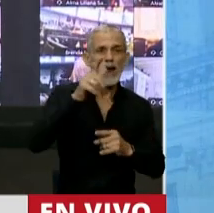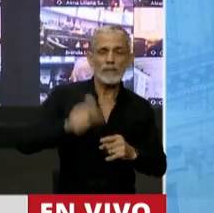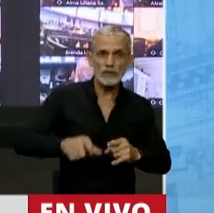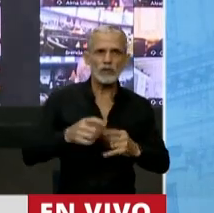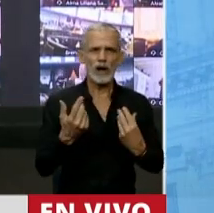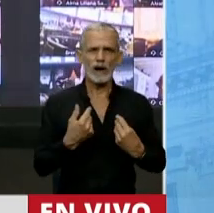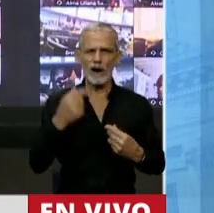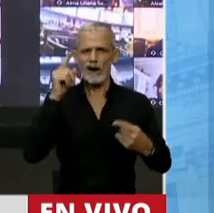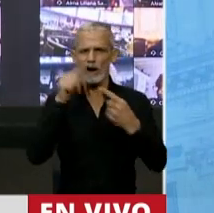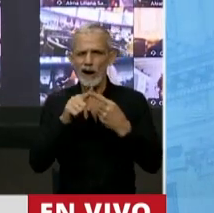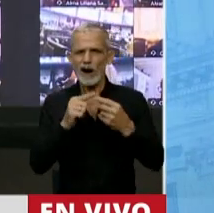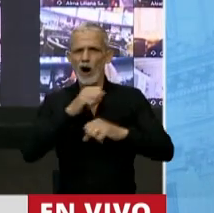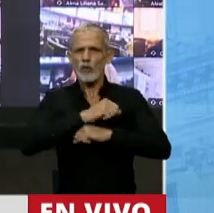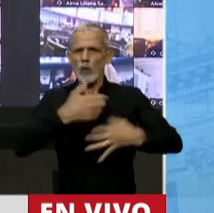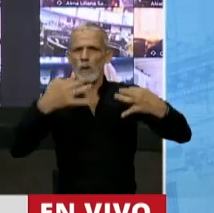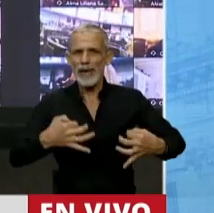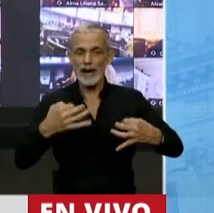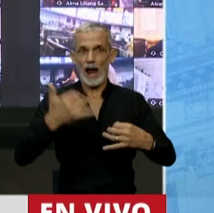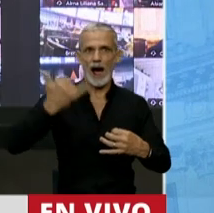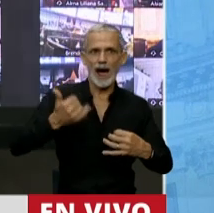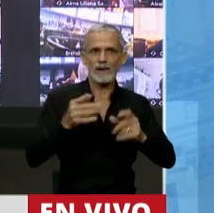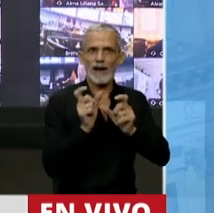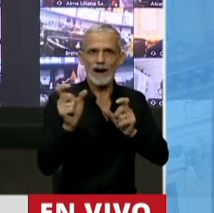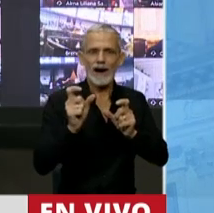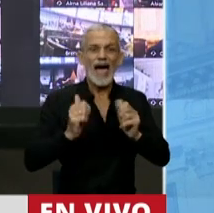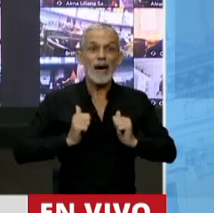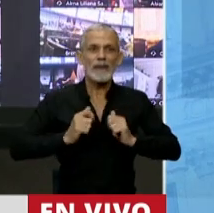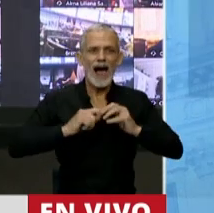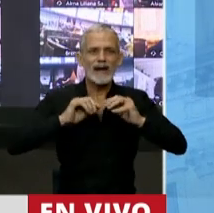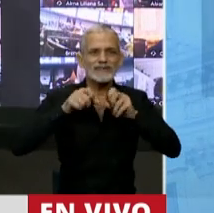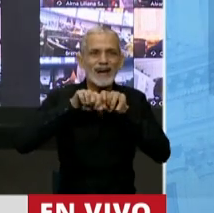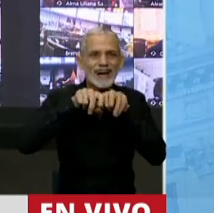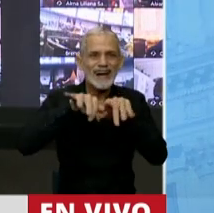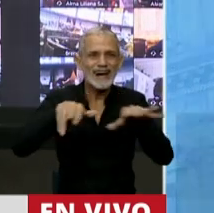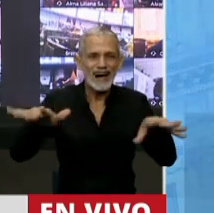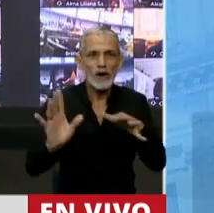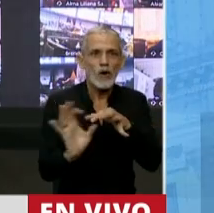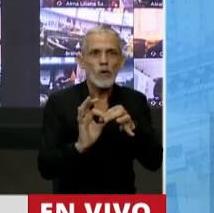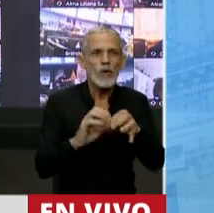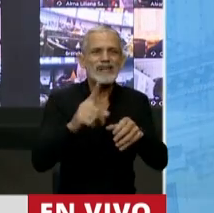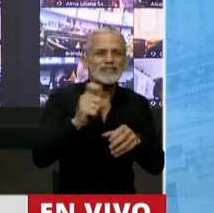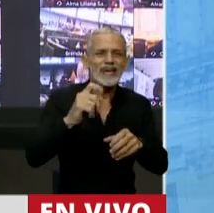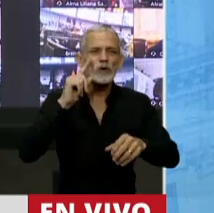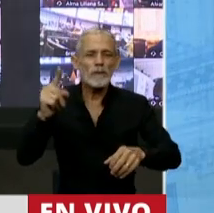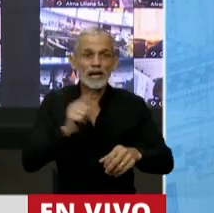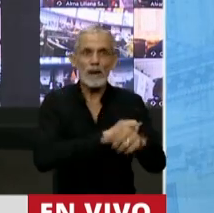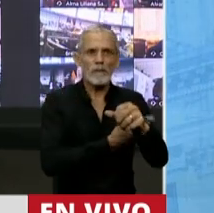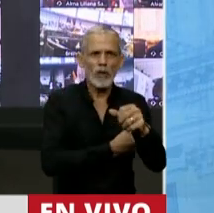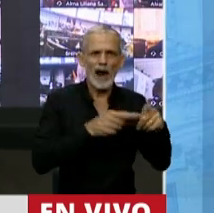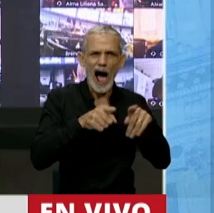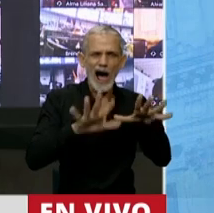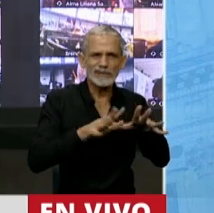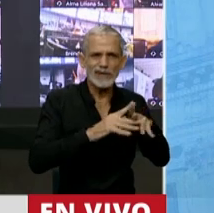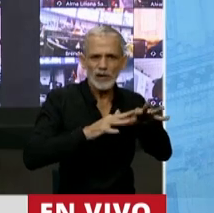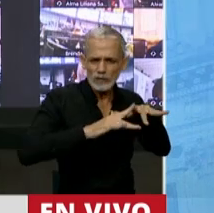actúa en función de un ideal ético, emite una pequeña onda de esperanza que, unida a cientos de miles de ondas de poder semejantes, genera